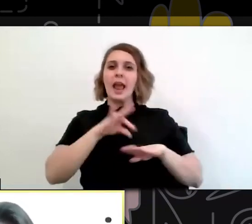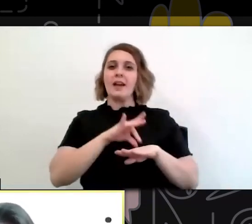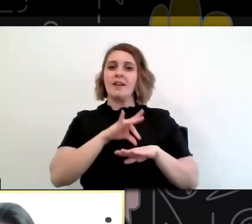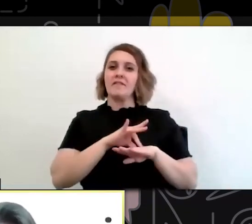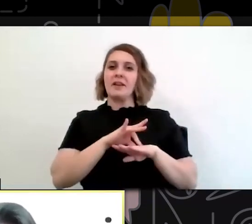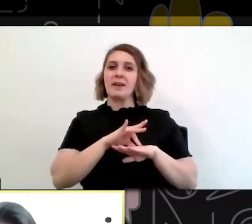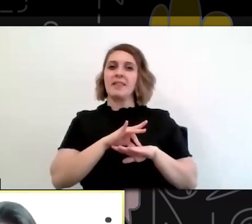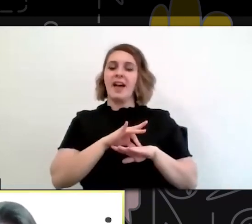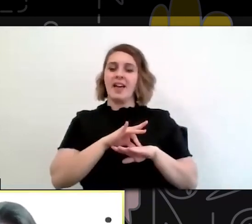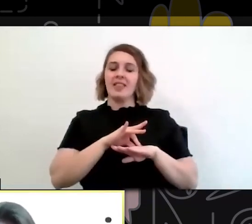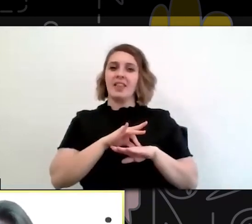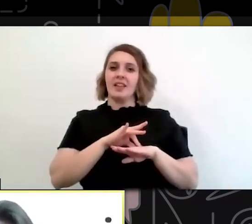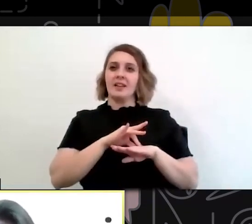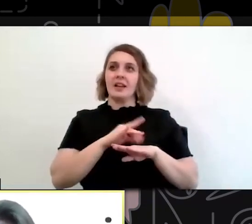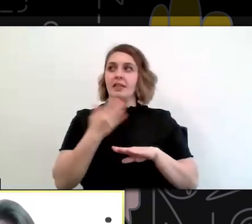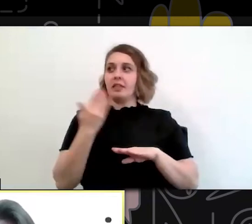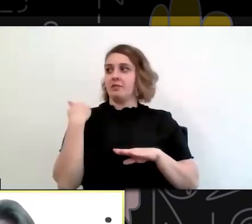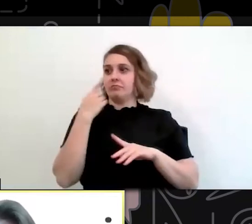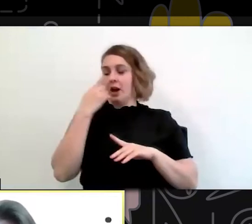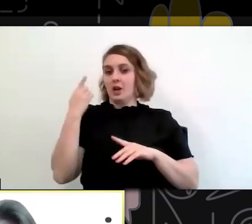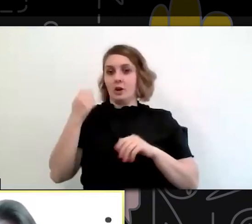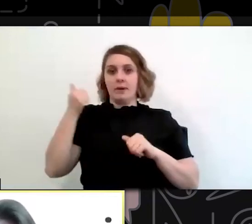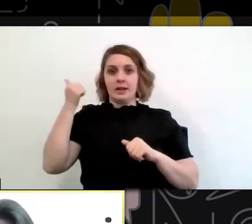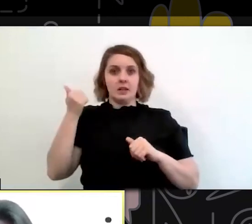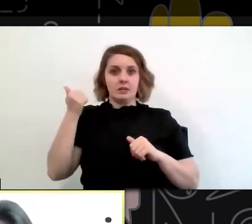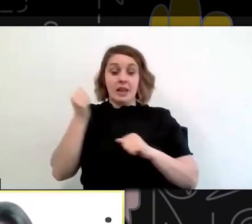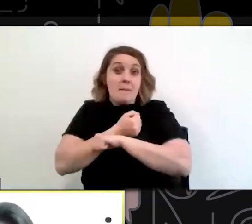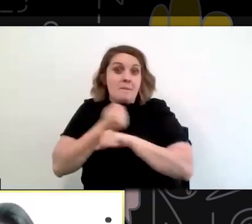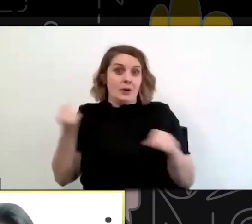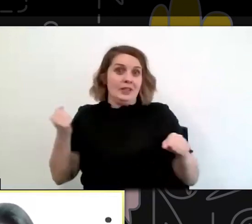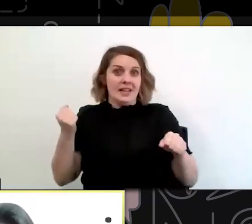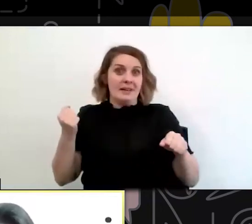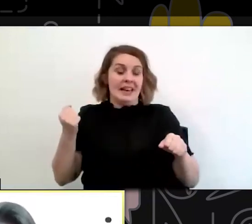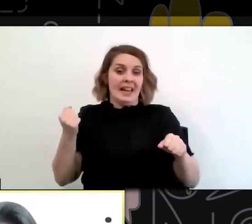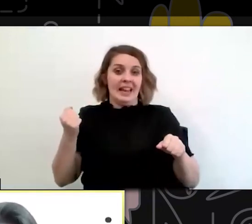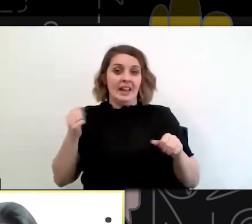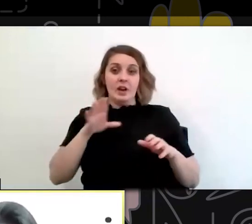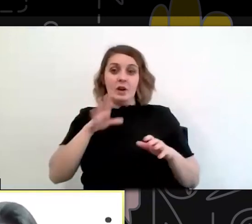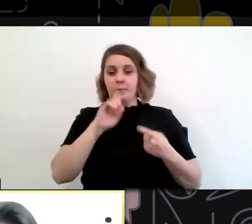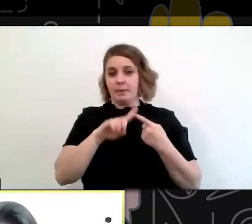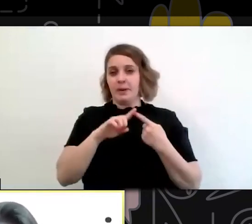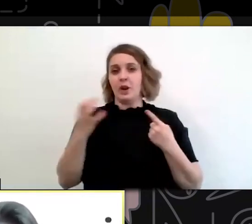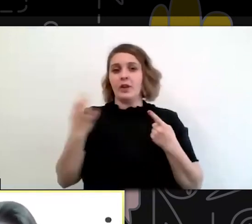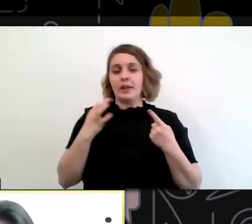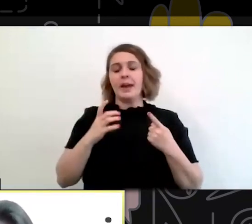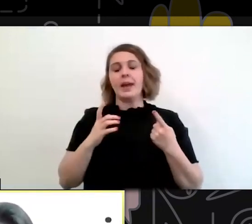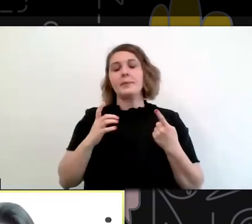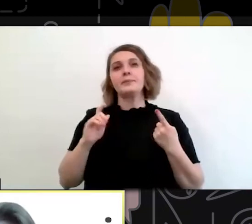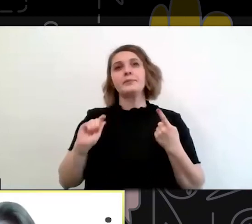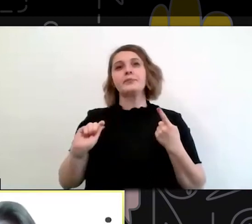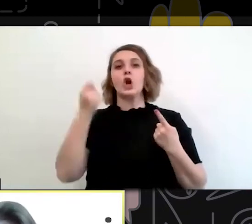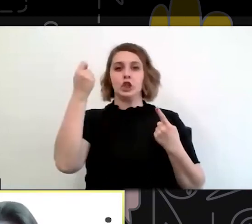que hace pues poco más de un año era imposible, porque primero había que conseguir que